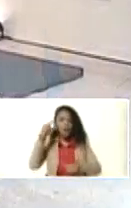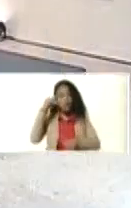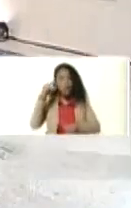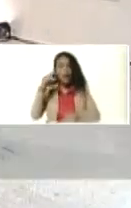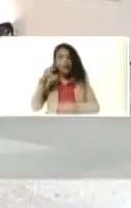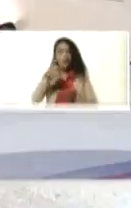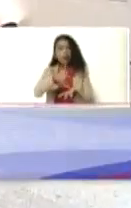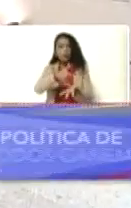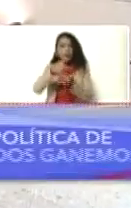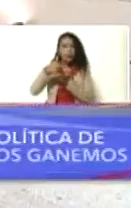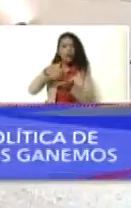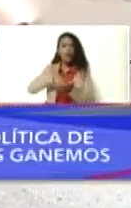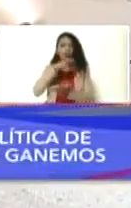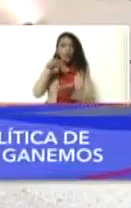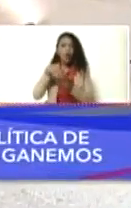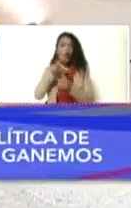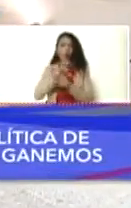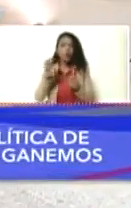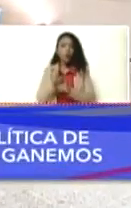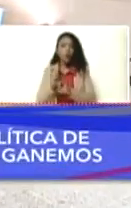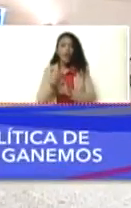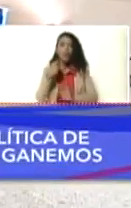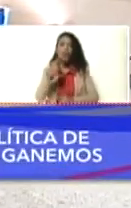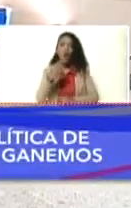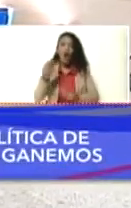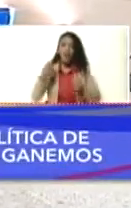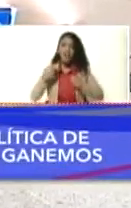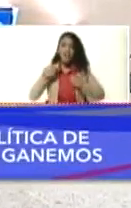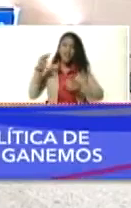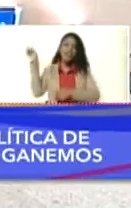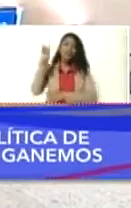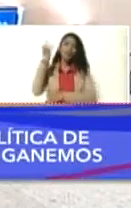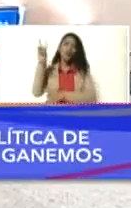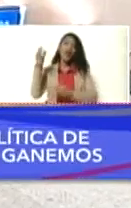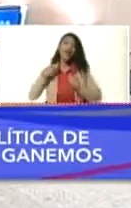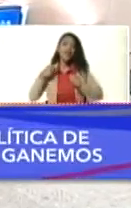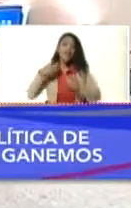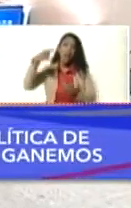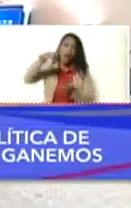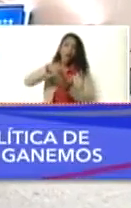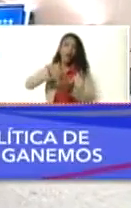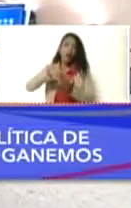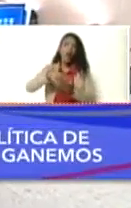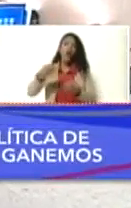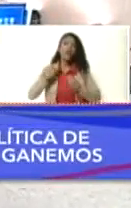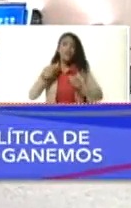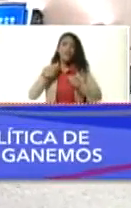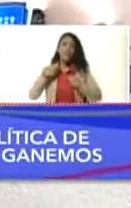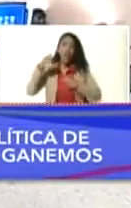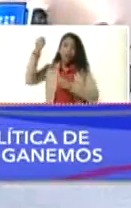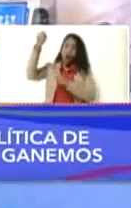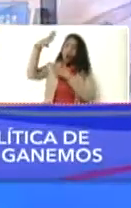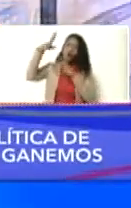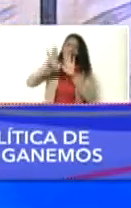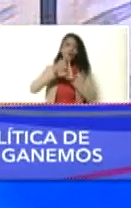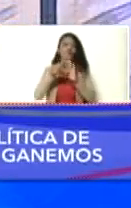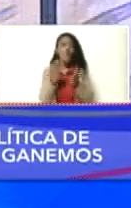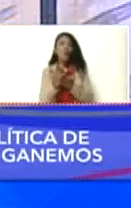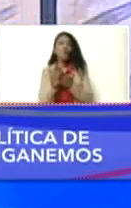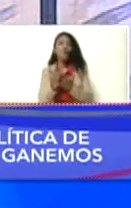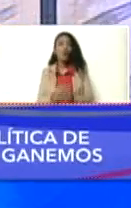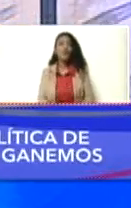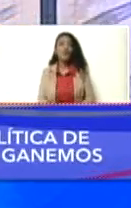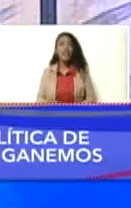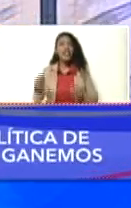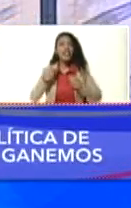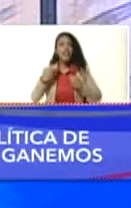Premio Nacional de la Cultura, digo que viva Venezuela, que viva Carabobo, que viva la luz del mundo,